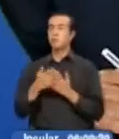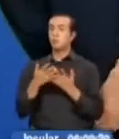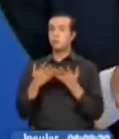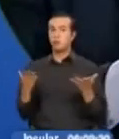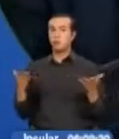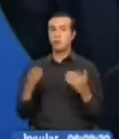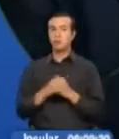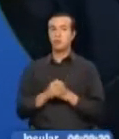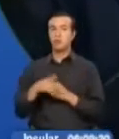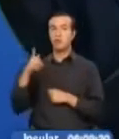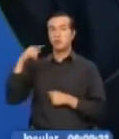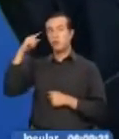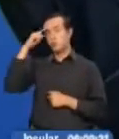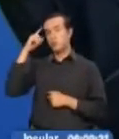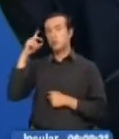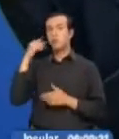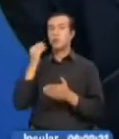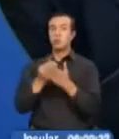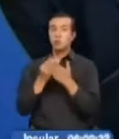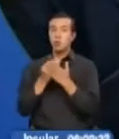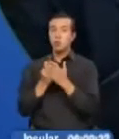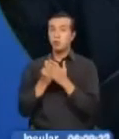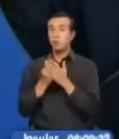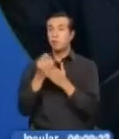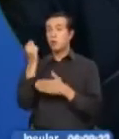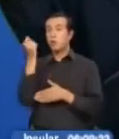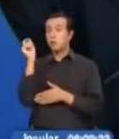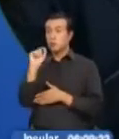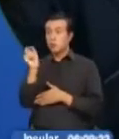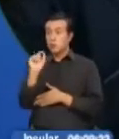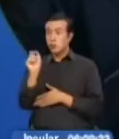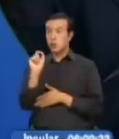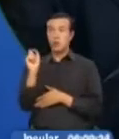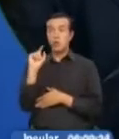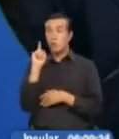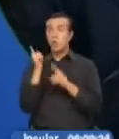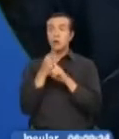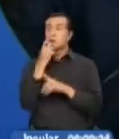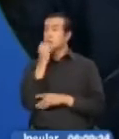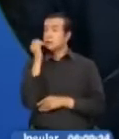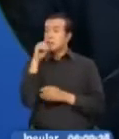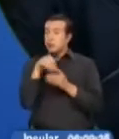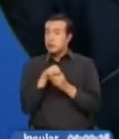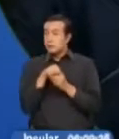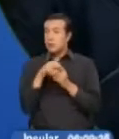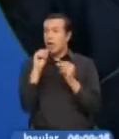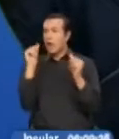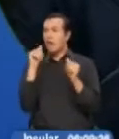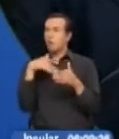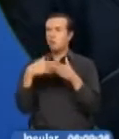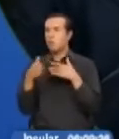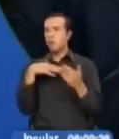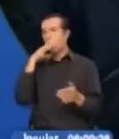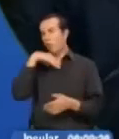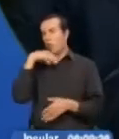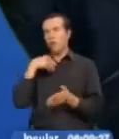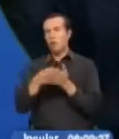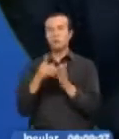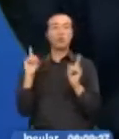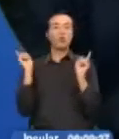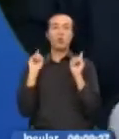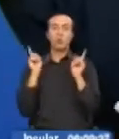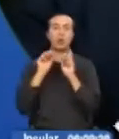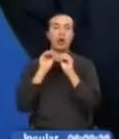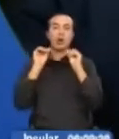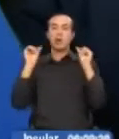no compra solamente precio ni se prioriza el ahorro por sobre la calidad al estado adquiere